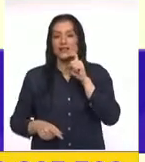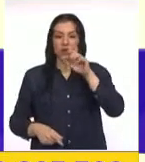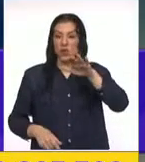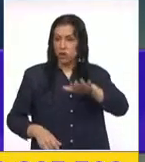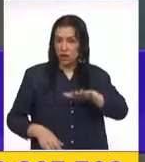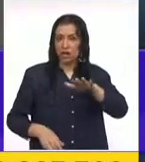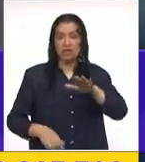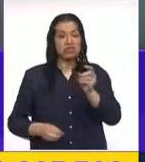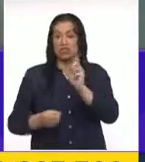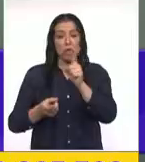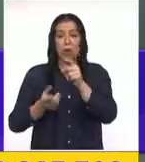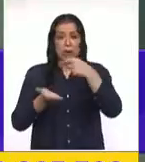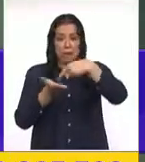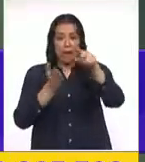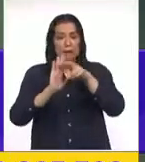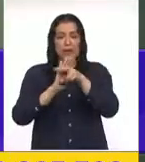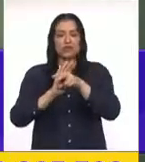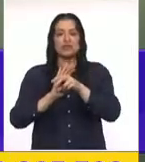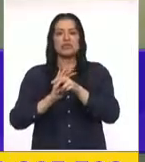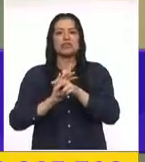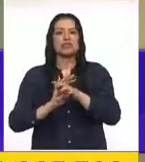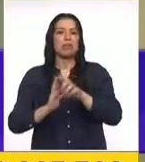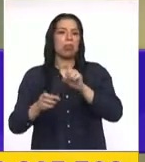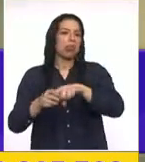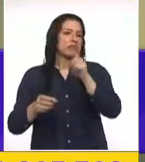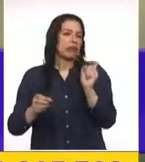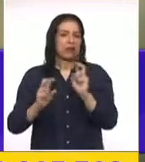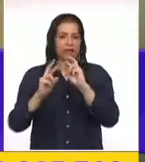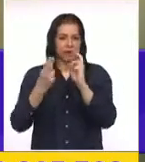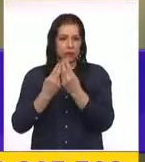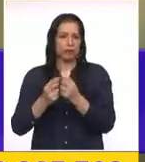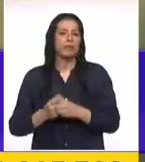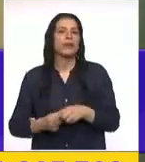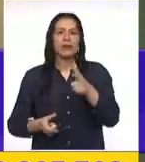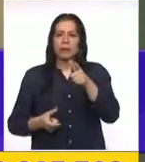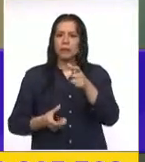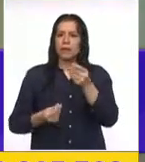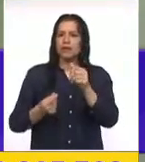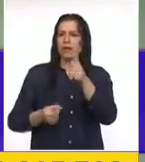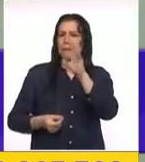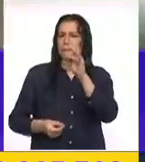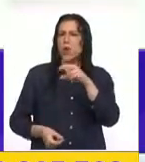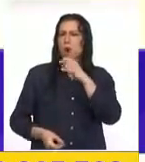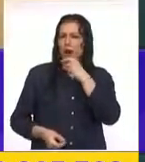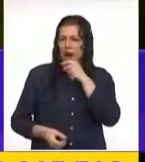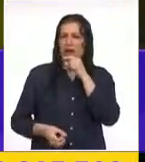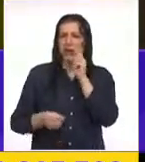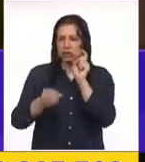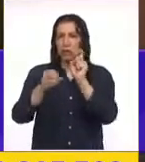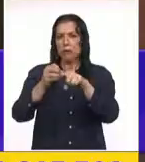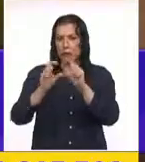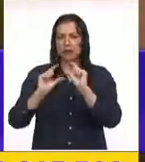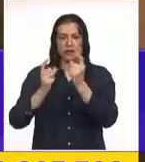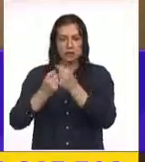te eliminan. 16 son mujeres y hay incluso una persona de tercera edad entre las detenidas.